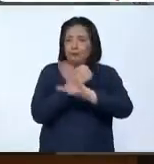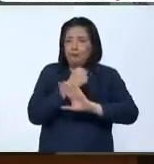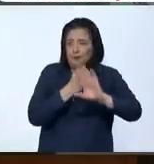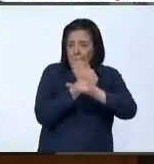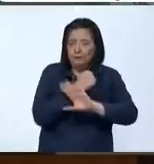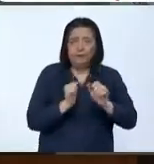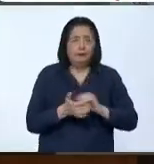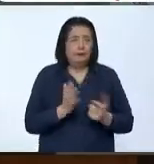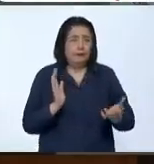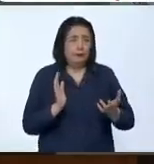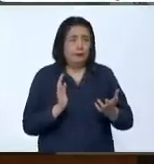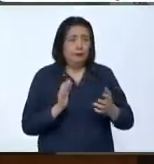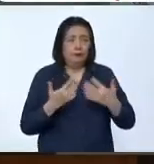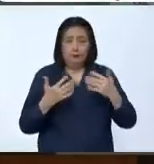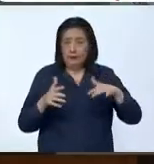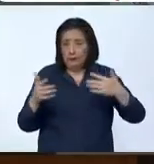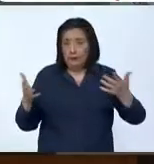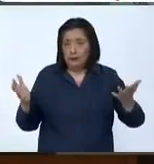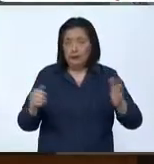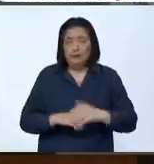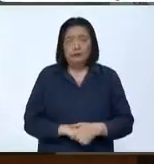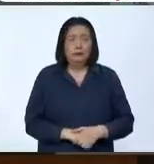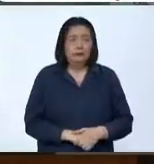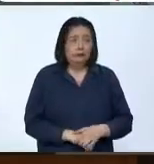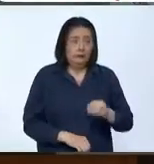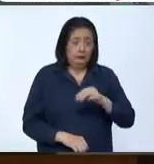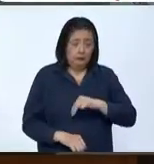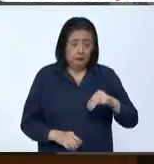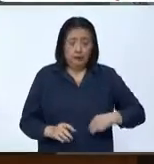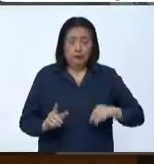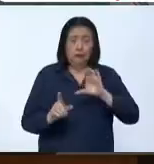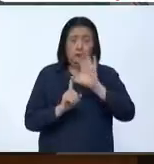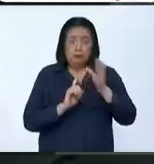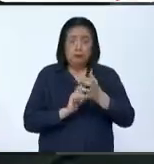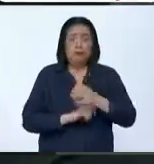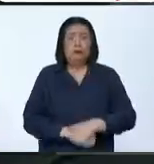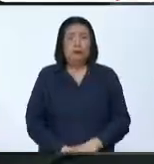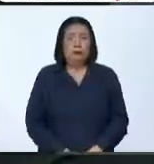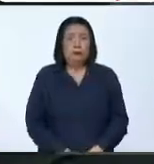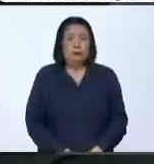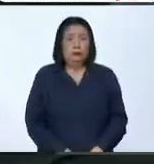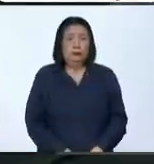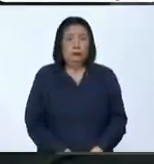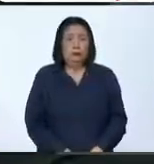de las reservas existentes el Ministerio de cultura